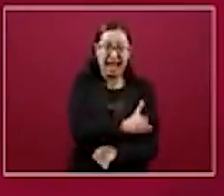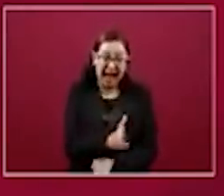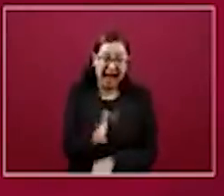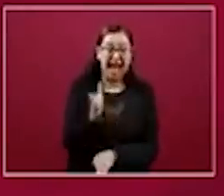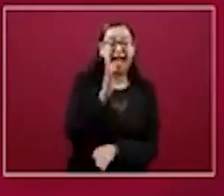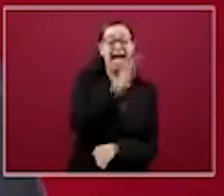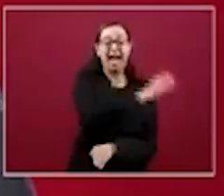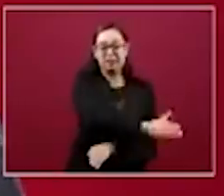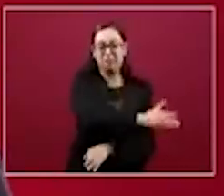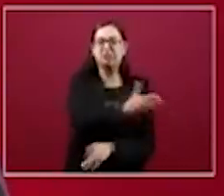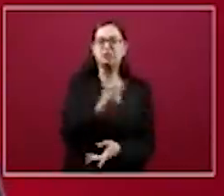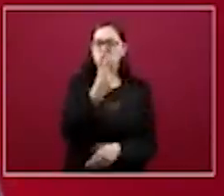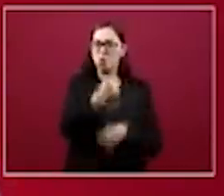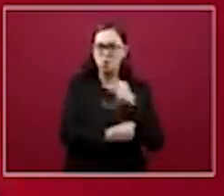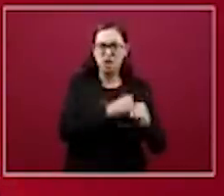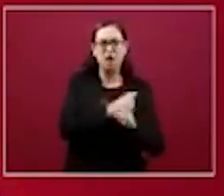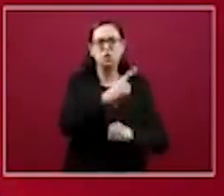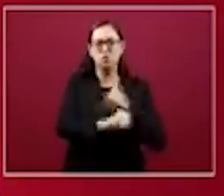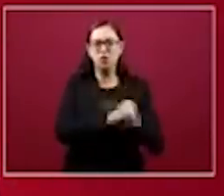mayores al 4% anual.